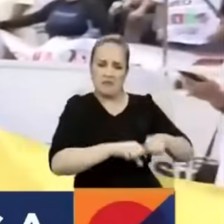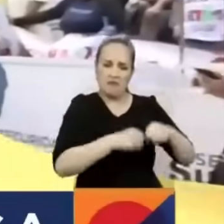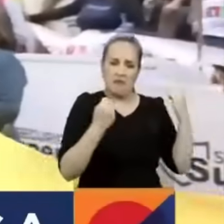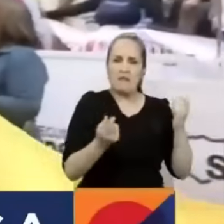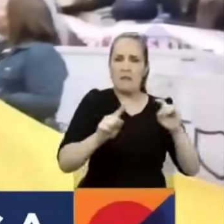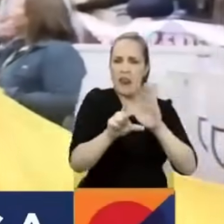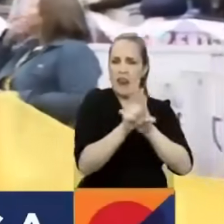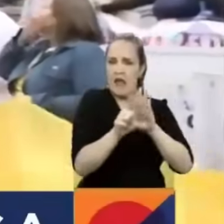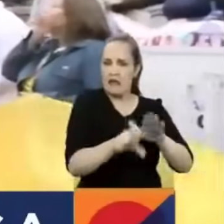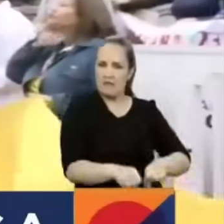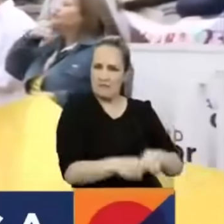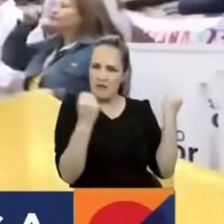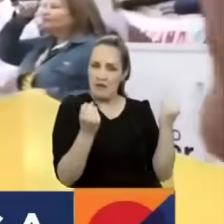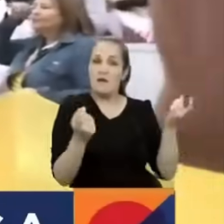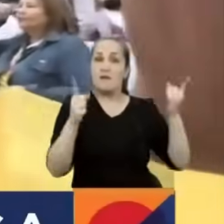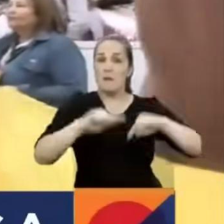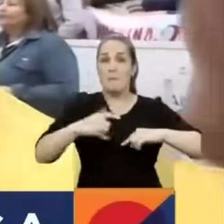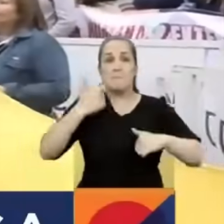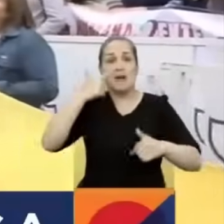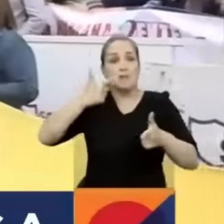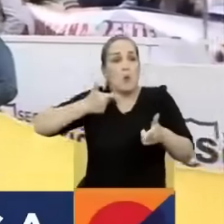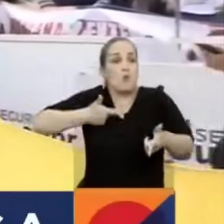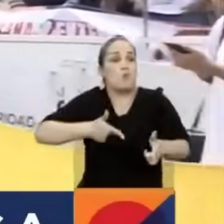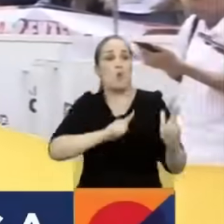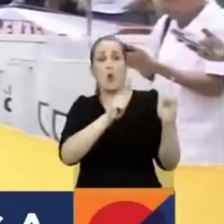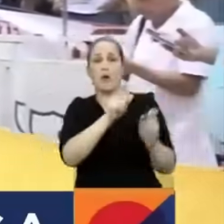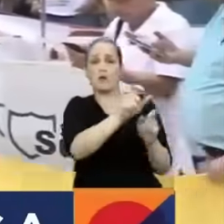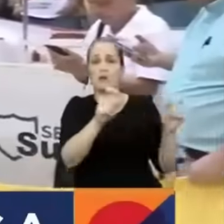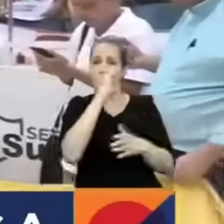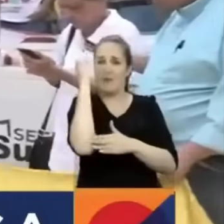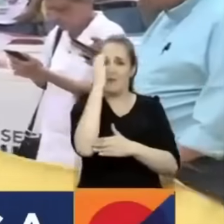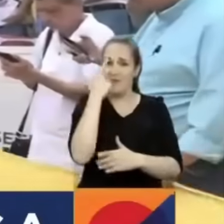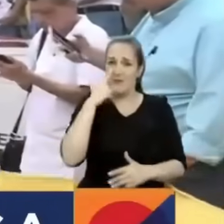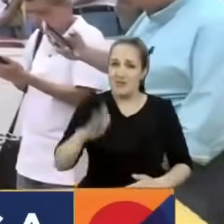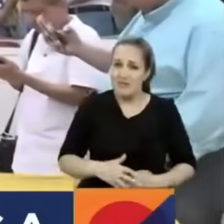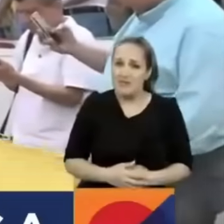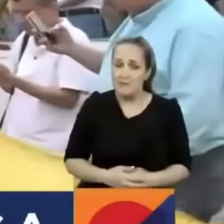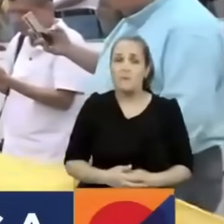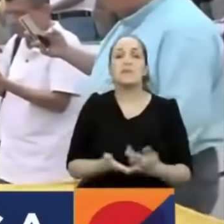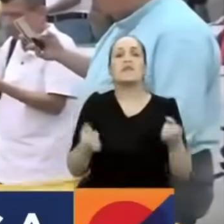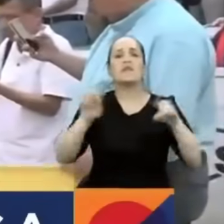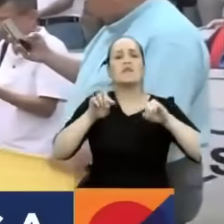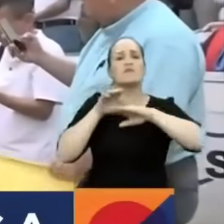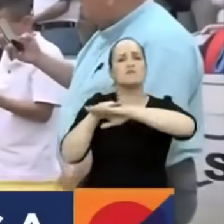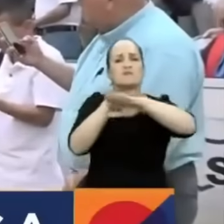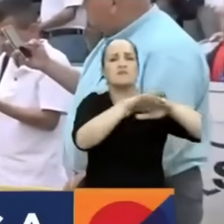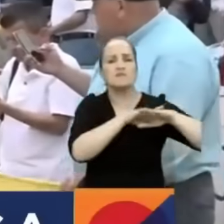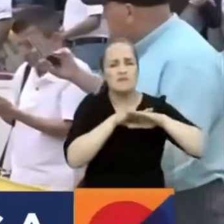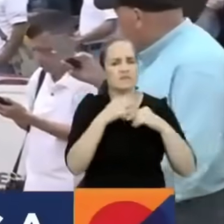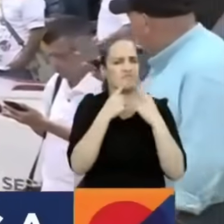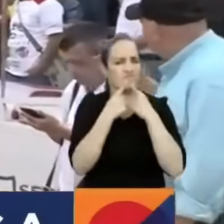ley, y hay una burla hacia el pueblo colombiano. Queremos decir y advertir que cuantas veces